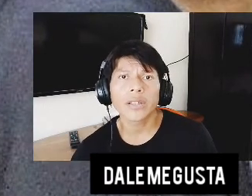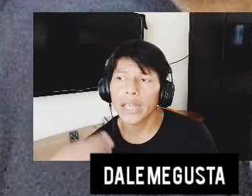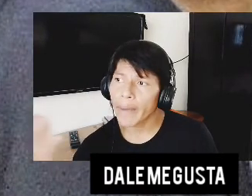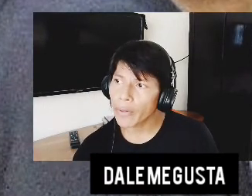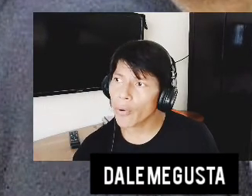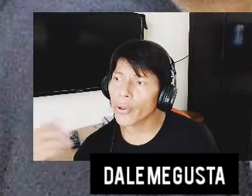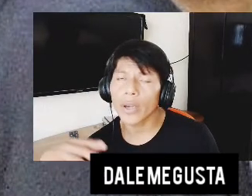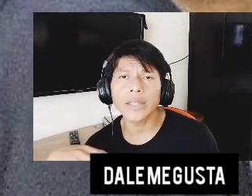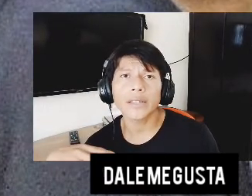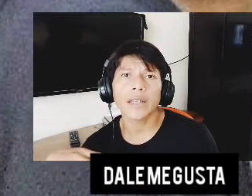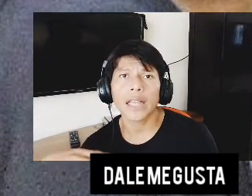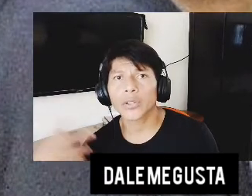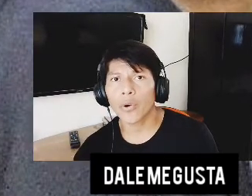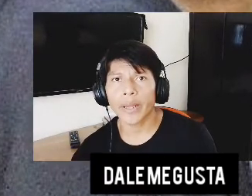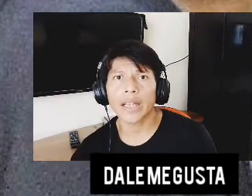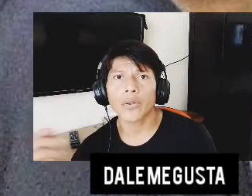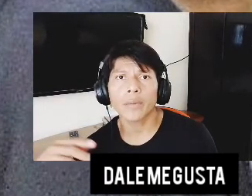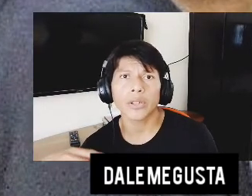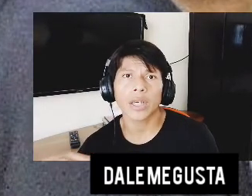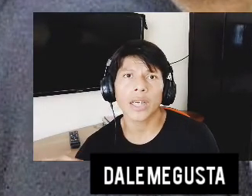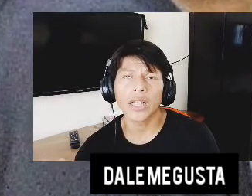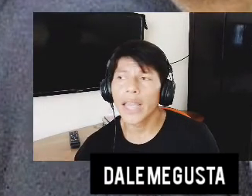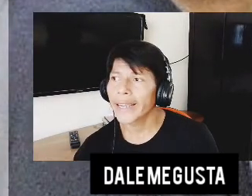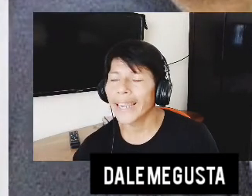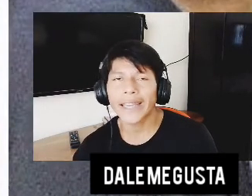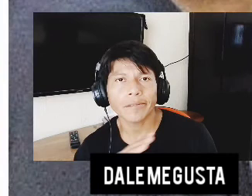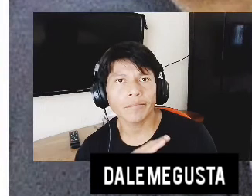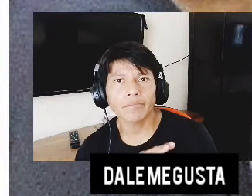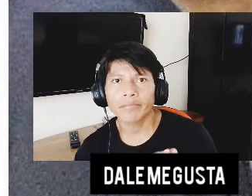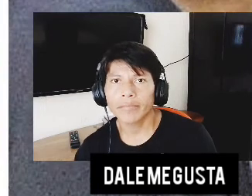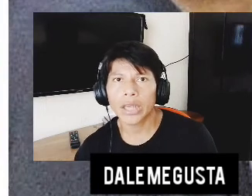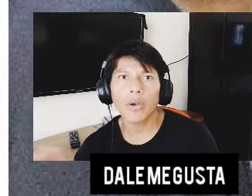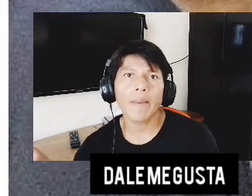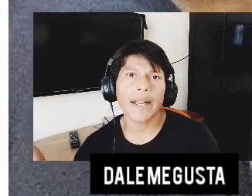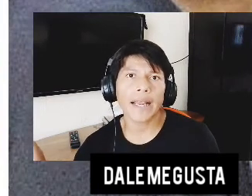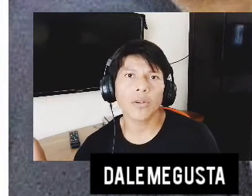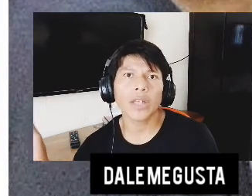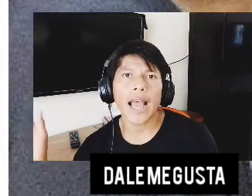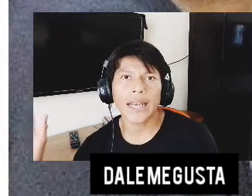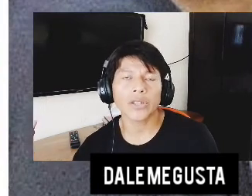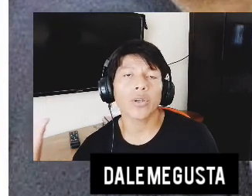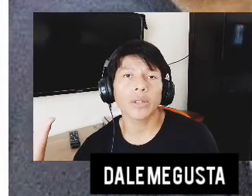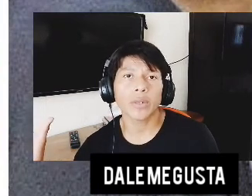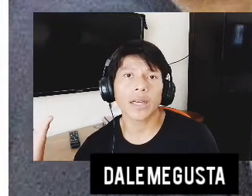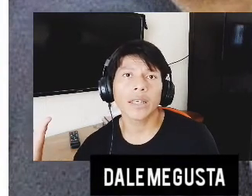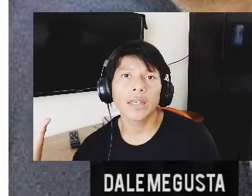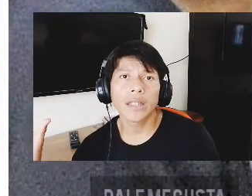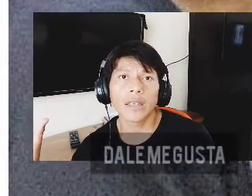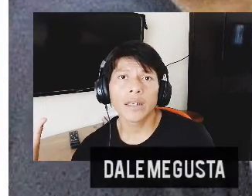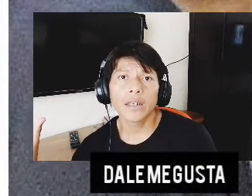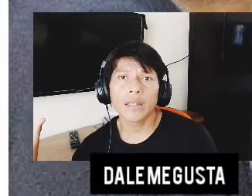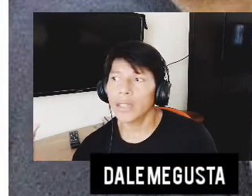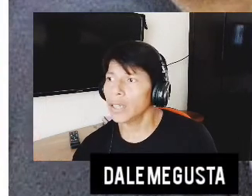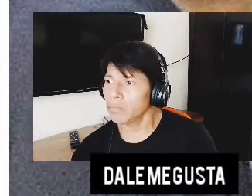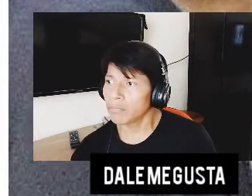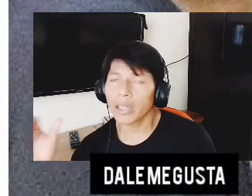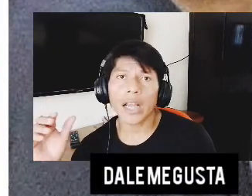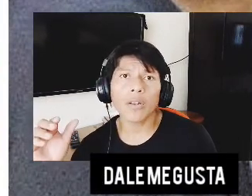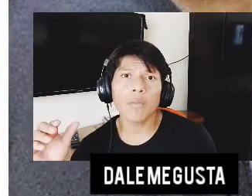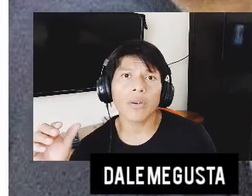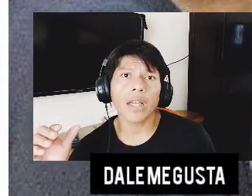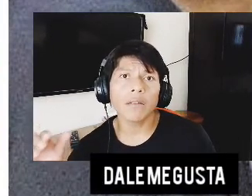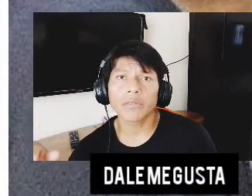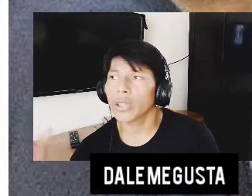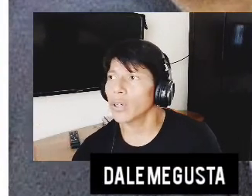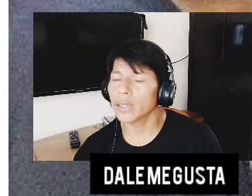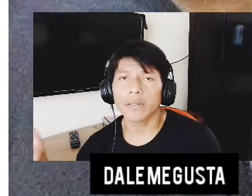Aureoles. Silvano Aureoles, exgobernador de Michoacán, que dejó en bancarrota al estado de Michoacán. Y